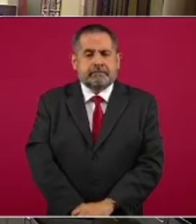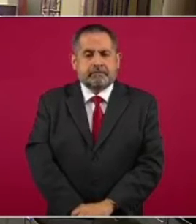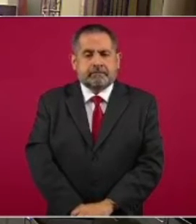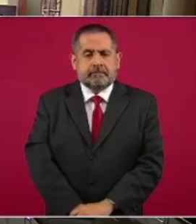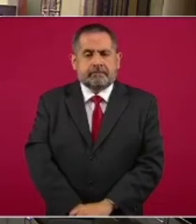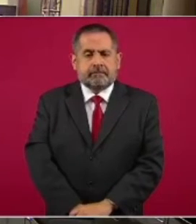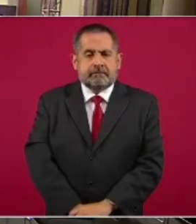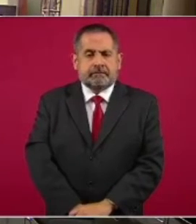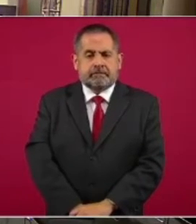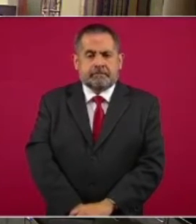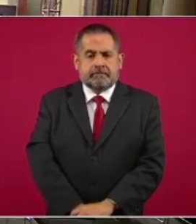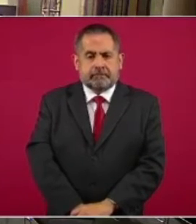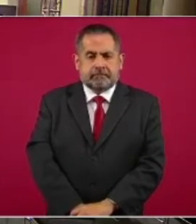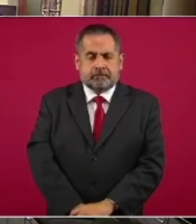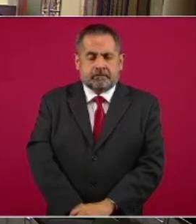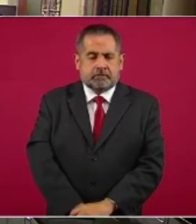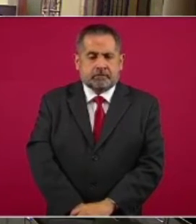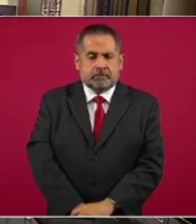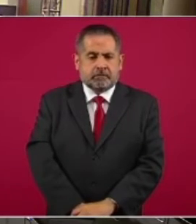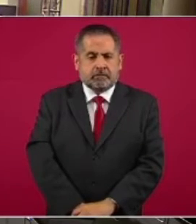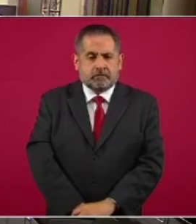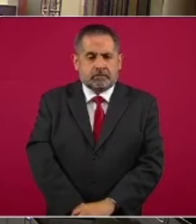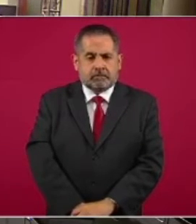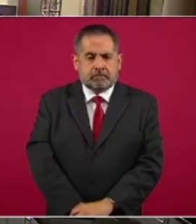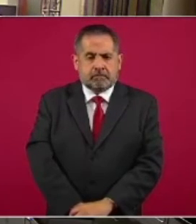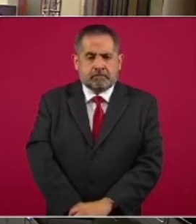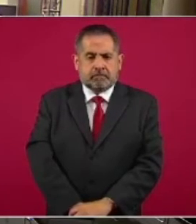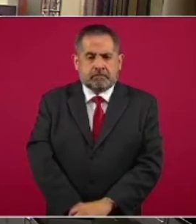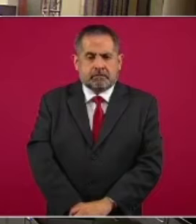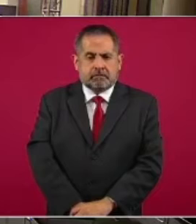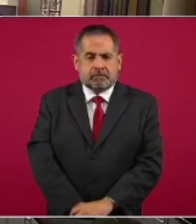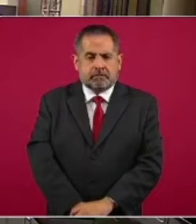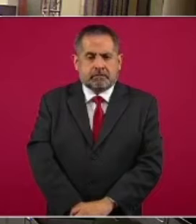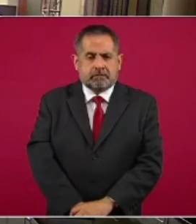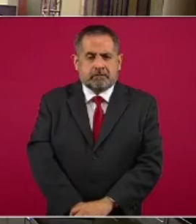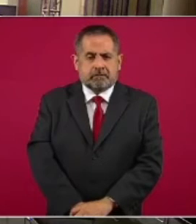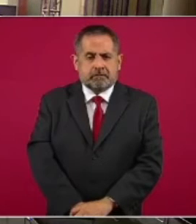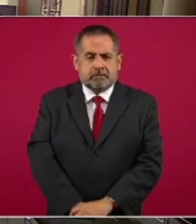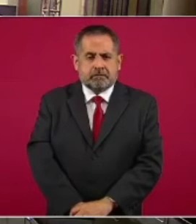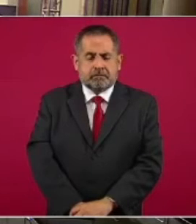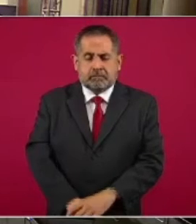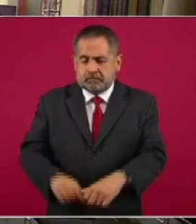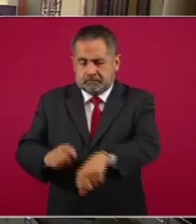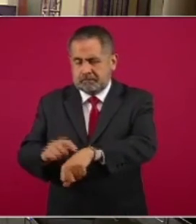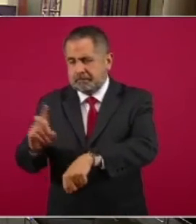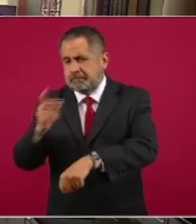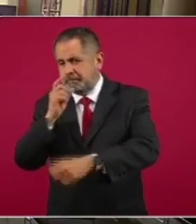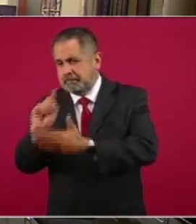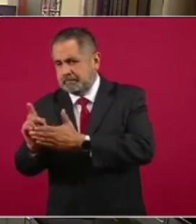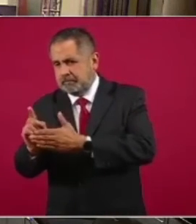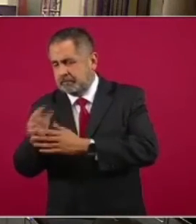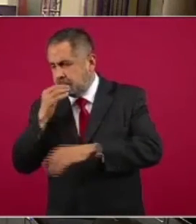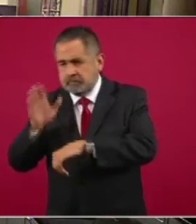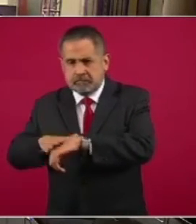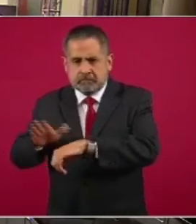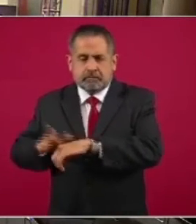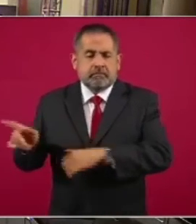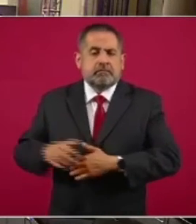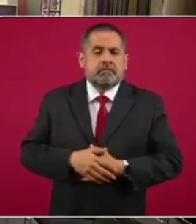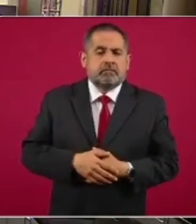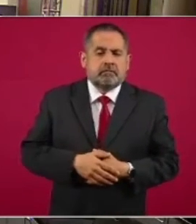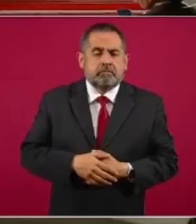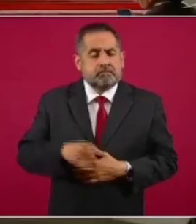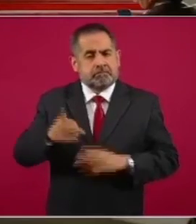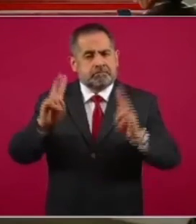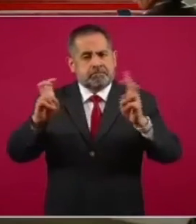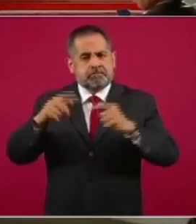platicando la violencia produce también esta enfermedad, como los que están abusando. Nos quedan 30 segundos nomás para estar conscientes de esto. Si quiere, este